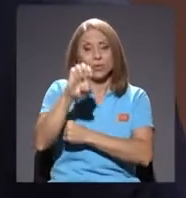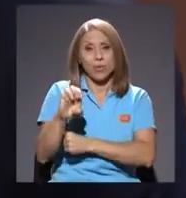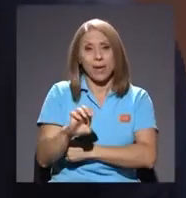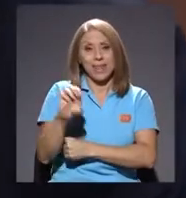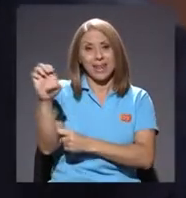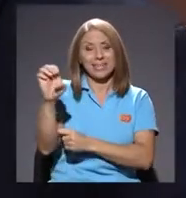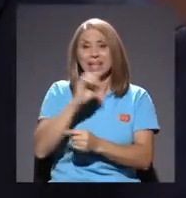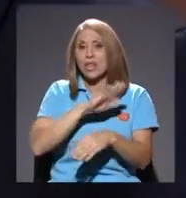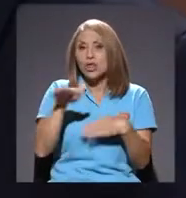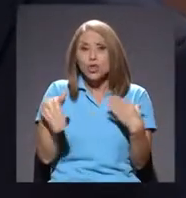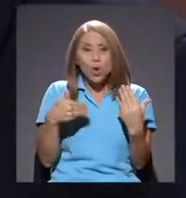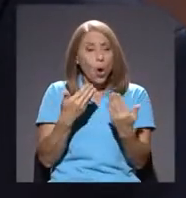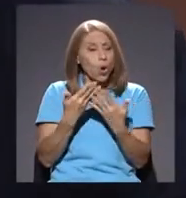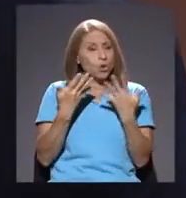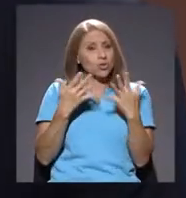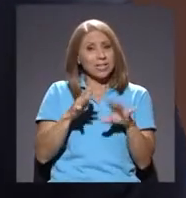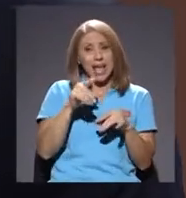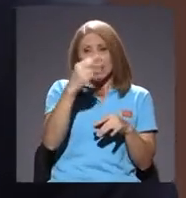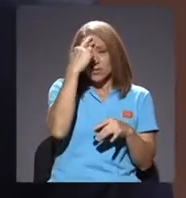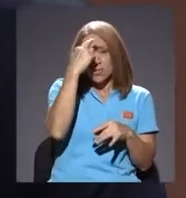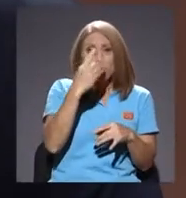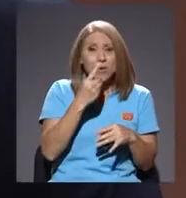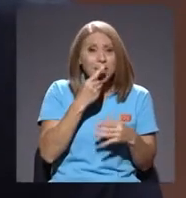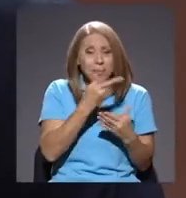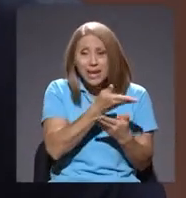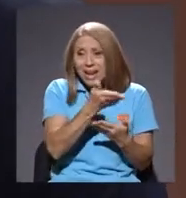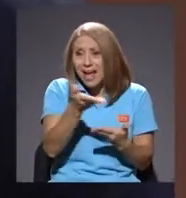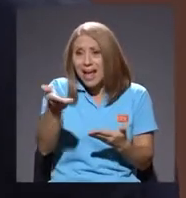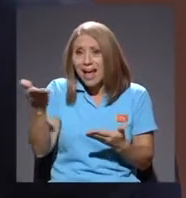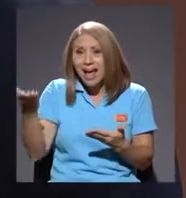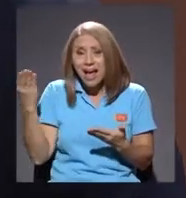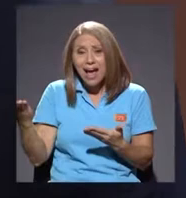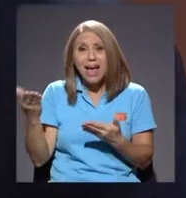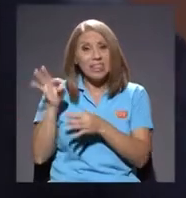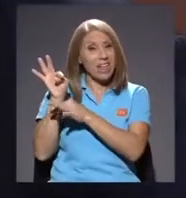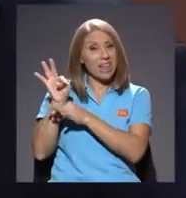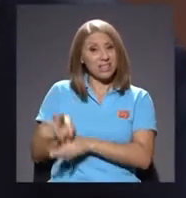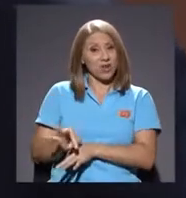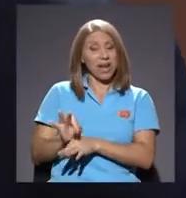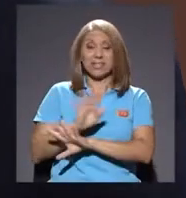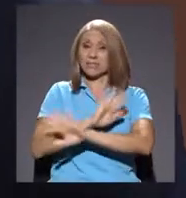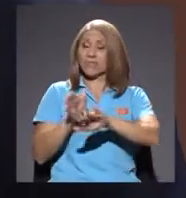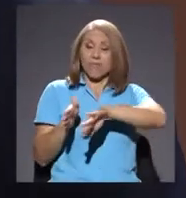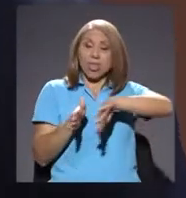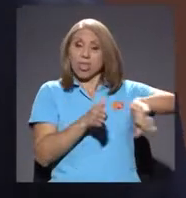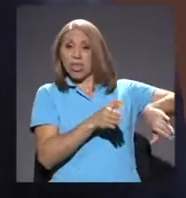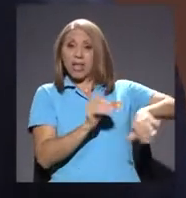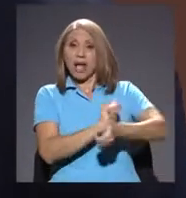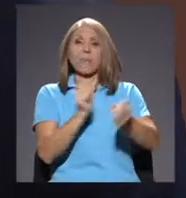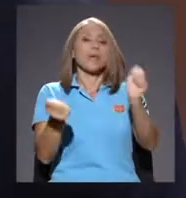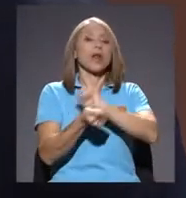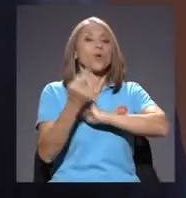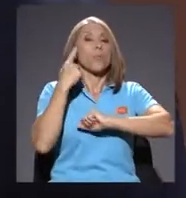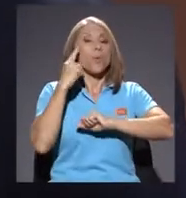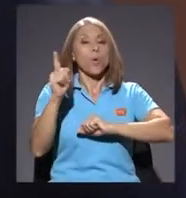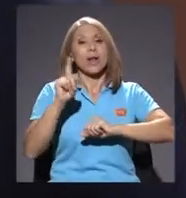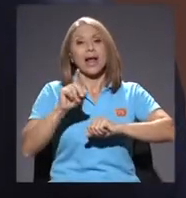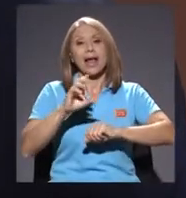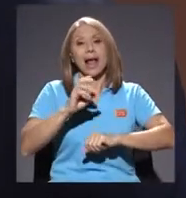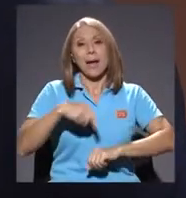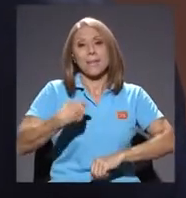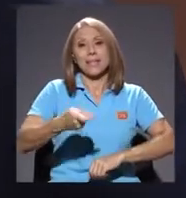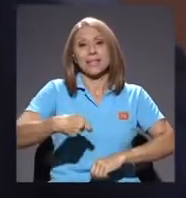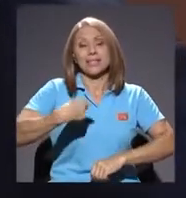cambiando sus sistemas tradicionales república dominicana por sistemas de capi elección individual en costa rica se hace algo que es diferente si hacías un